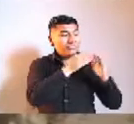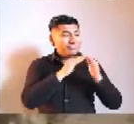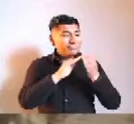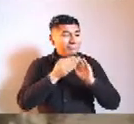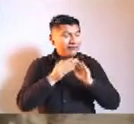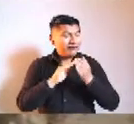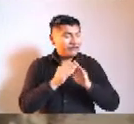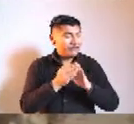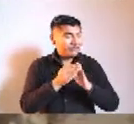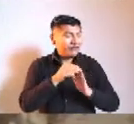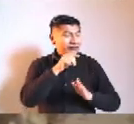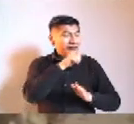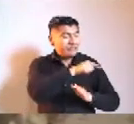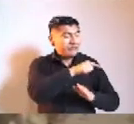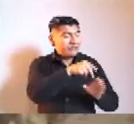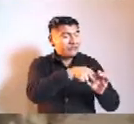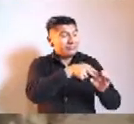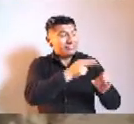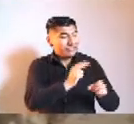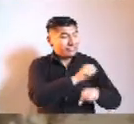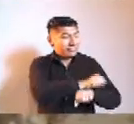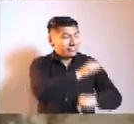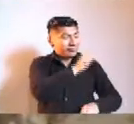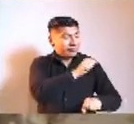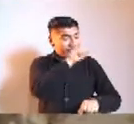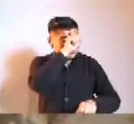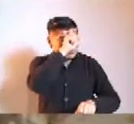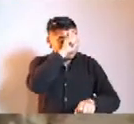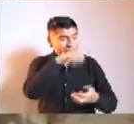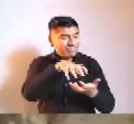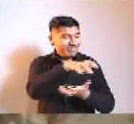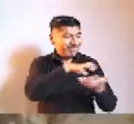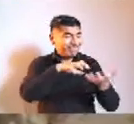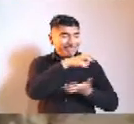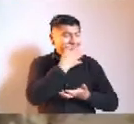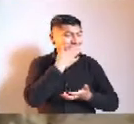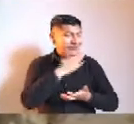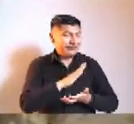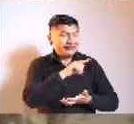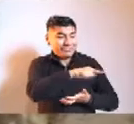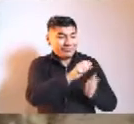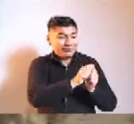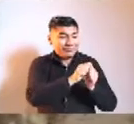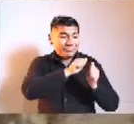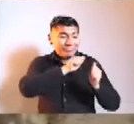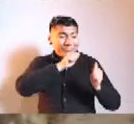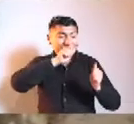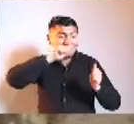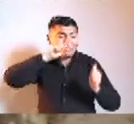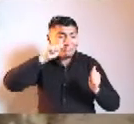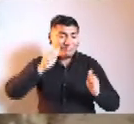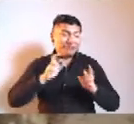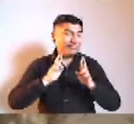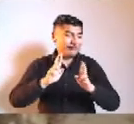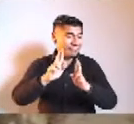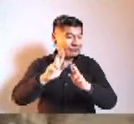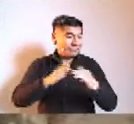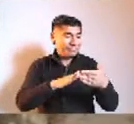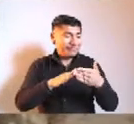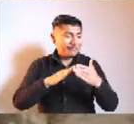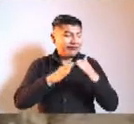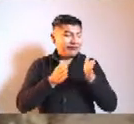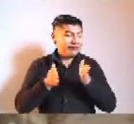ese que hiciste salir de Egipto, se ha pervertido. Ellos se han apartado rápidamente del